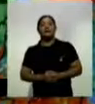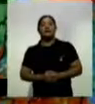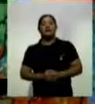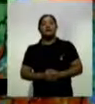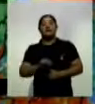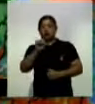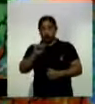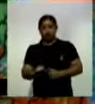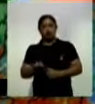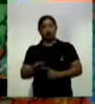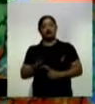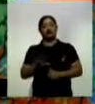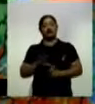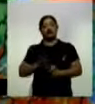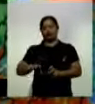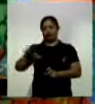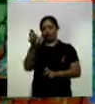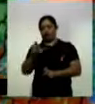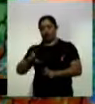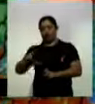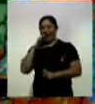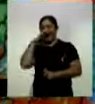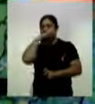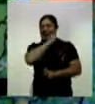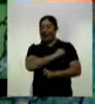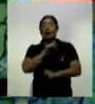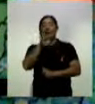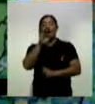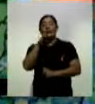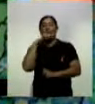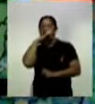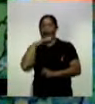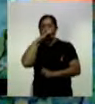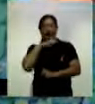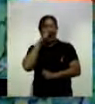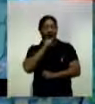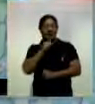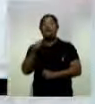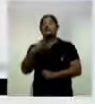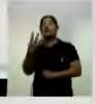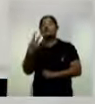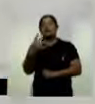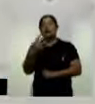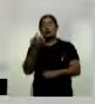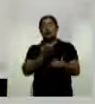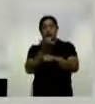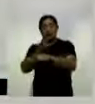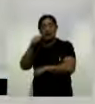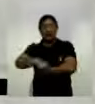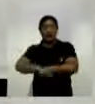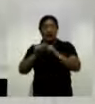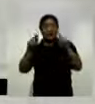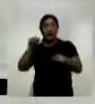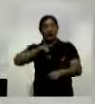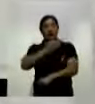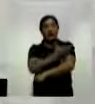país, persiste ambiente muy caluroso con temperaturas máximas superiores a 40 grados en 14 entidades. En Tlaxcala para esta tarde